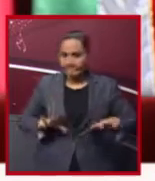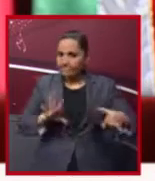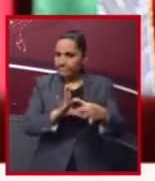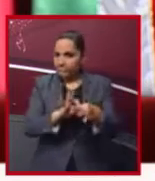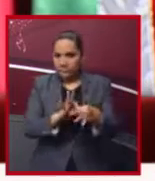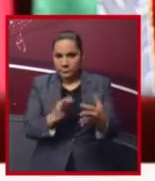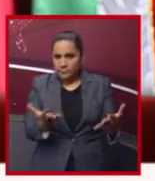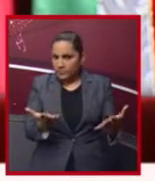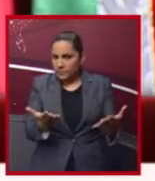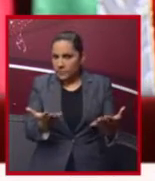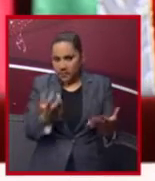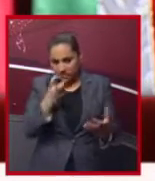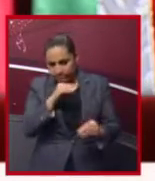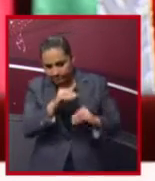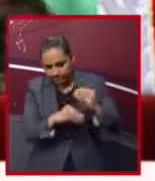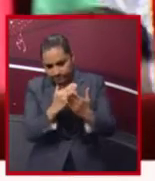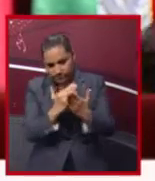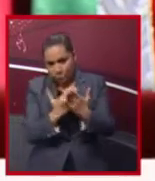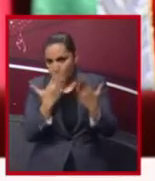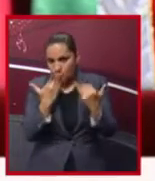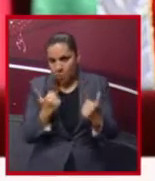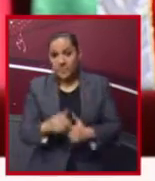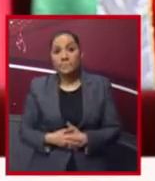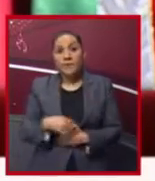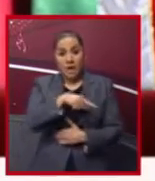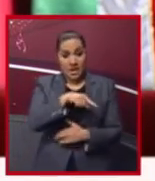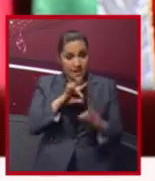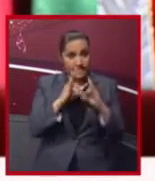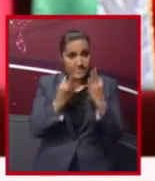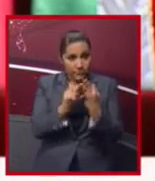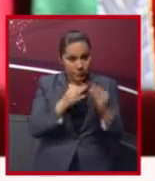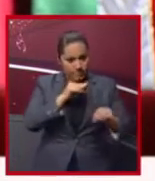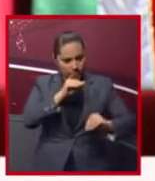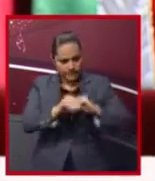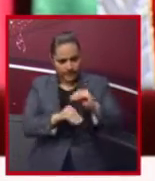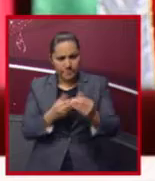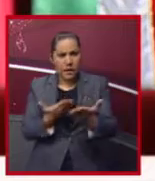continúa siendo una respuesta parcial, incompleta y sesgada